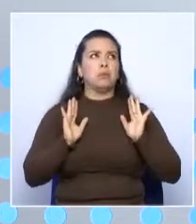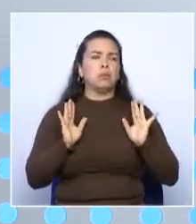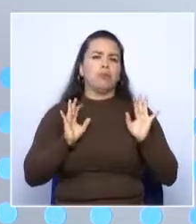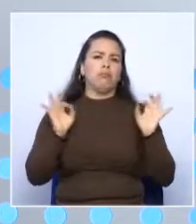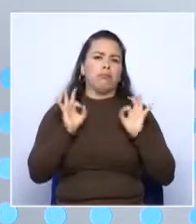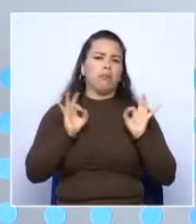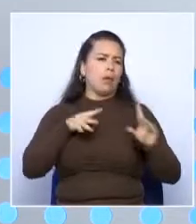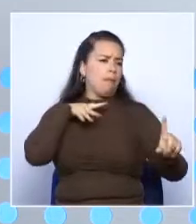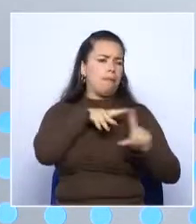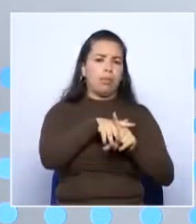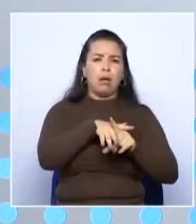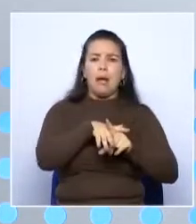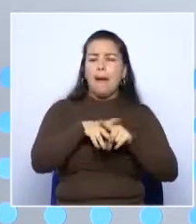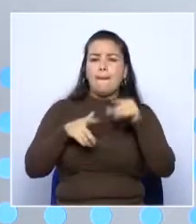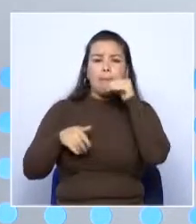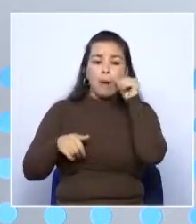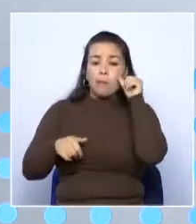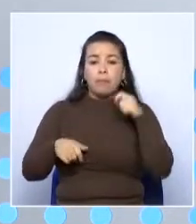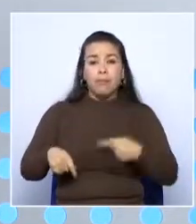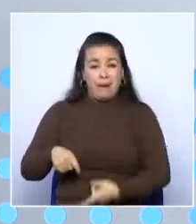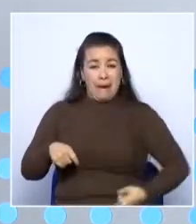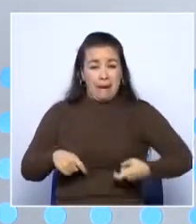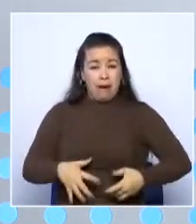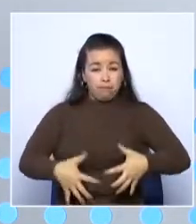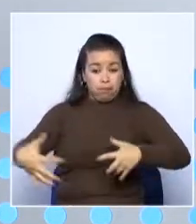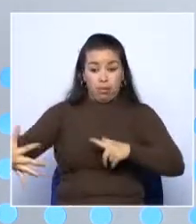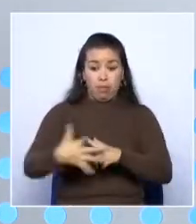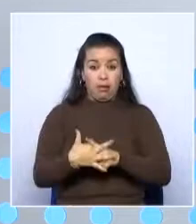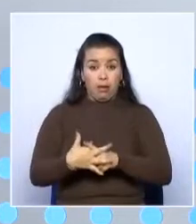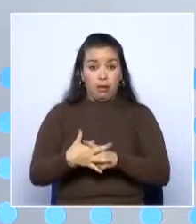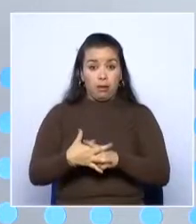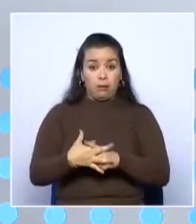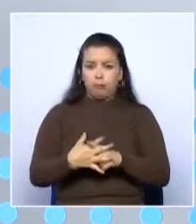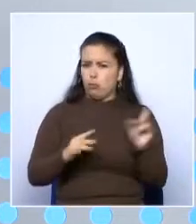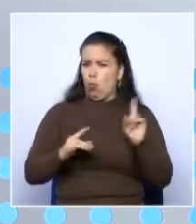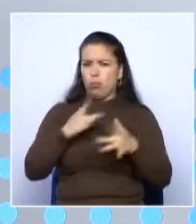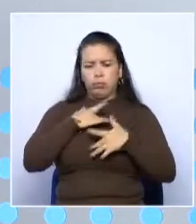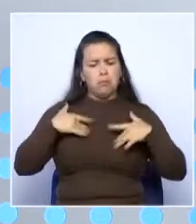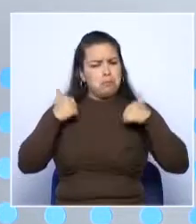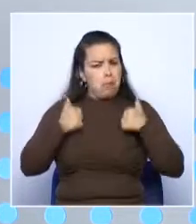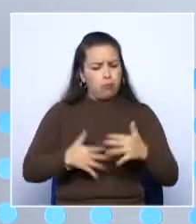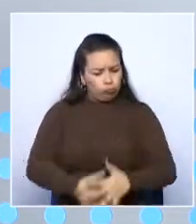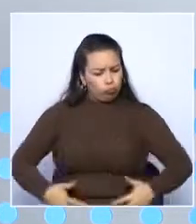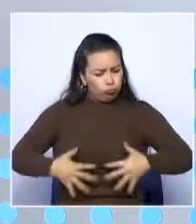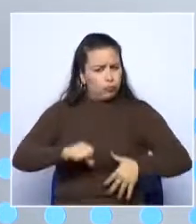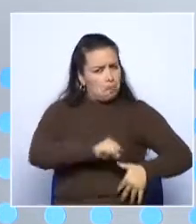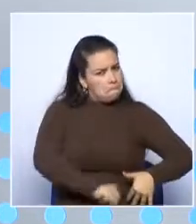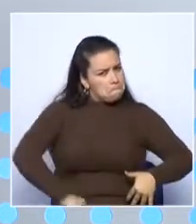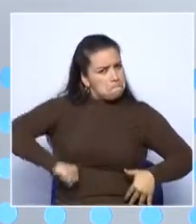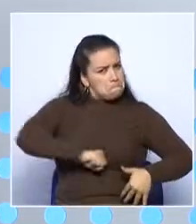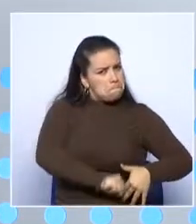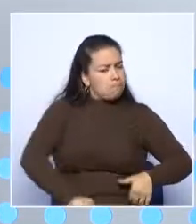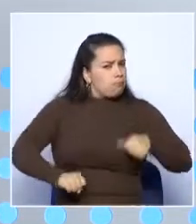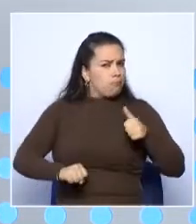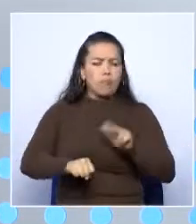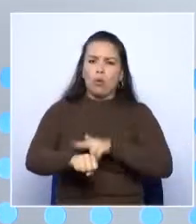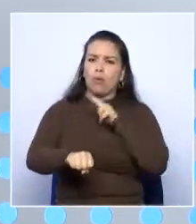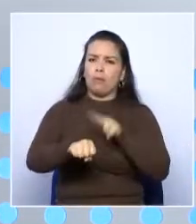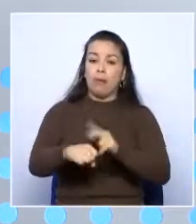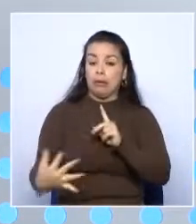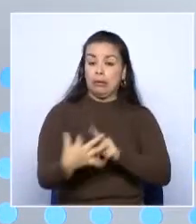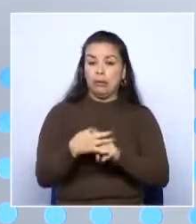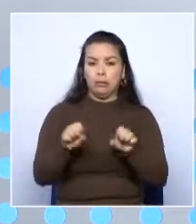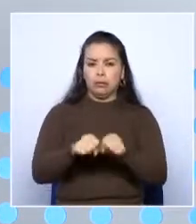el feto, no tiene ninguna contraindicación y pues la idea sería, cierto, tener como